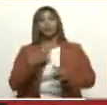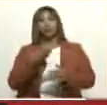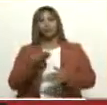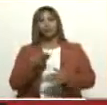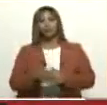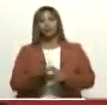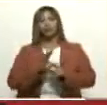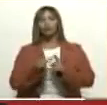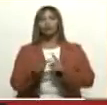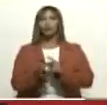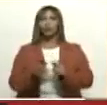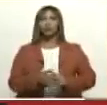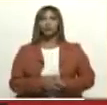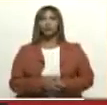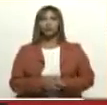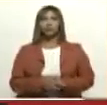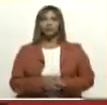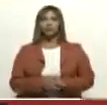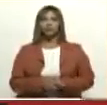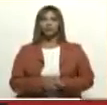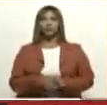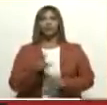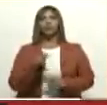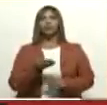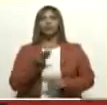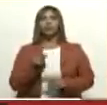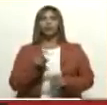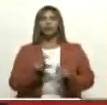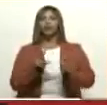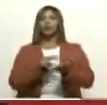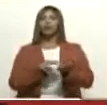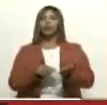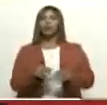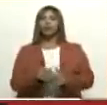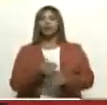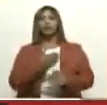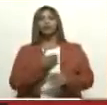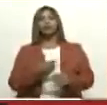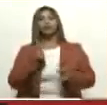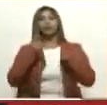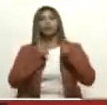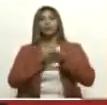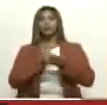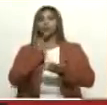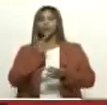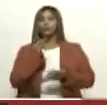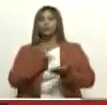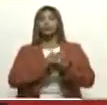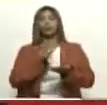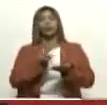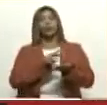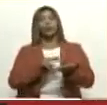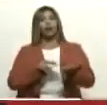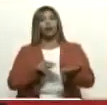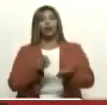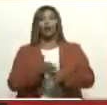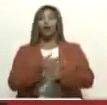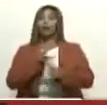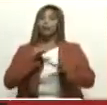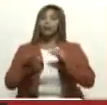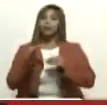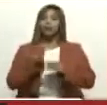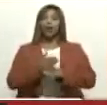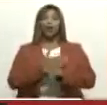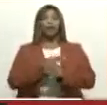tema cultural y de manera primordial al tema de la lectura. El comandante Chávez siempre decía, hay que leer, hay que instruirse. Antes la lectura incluso